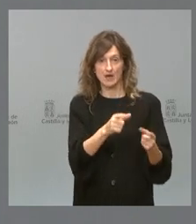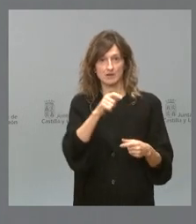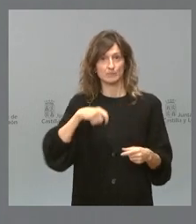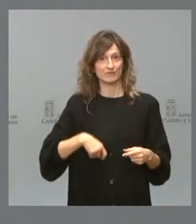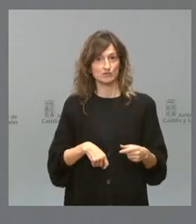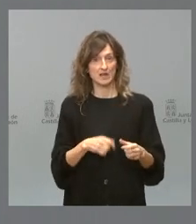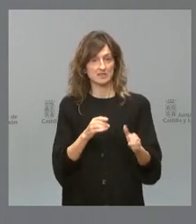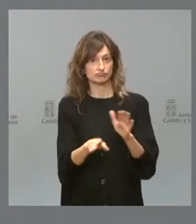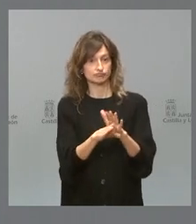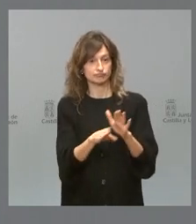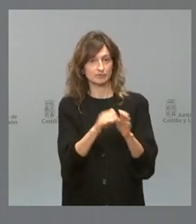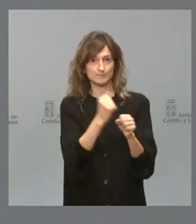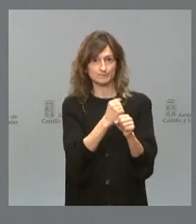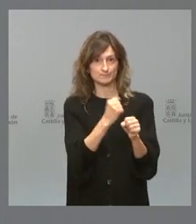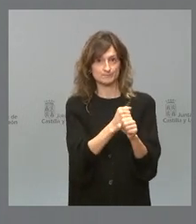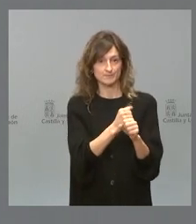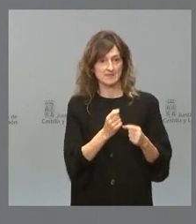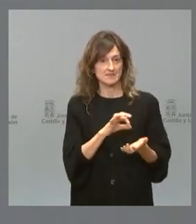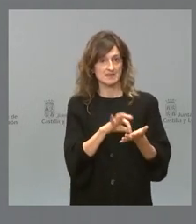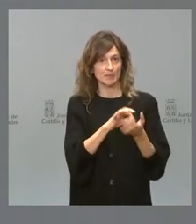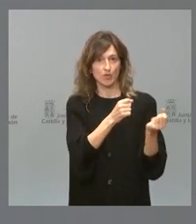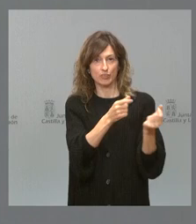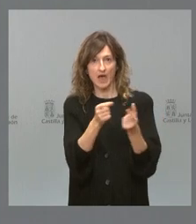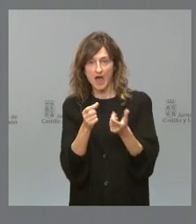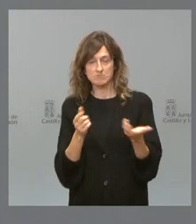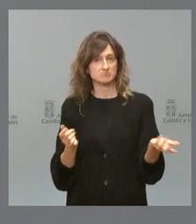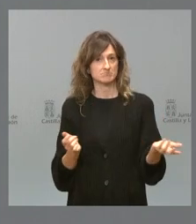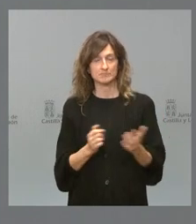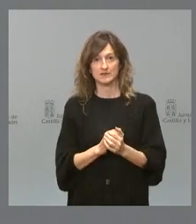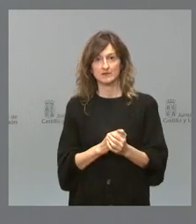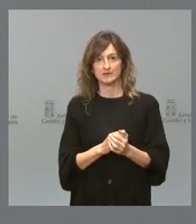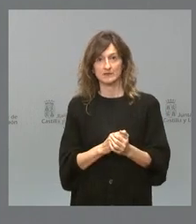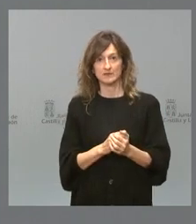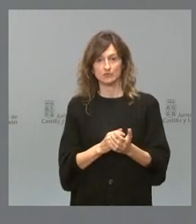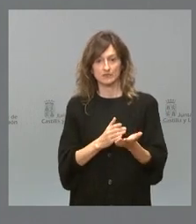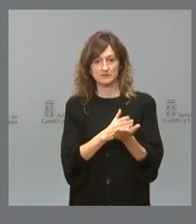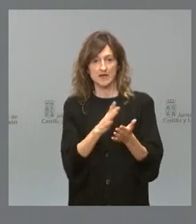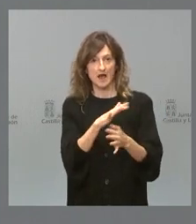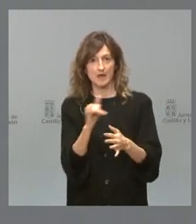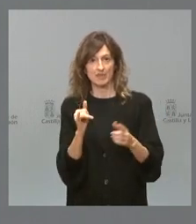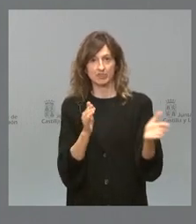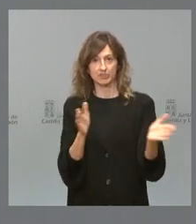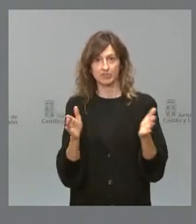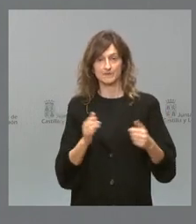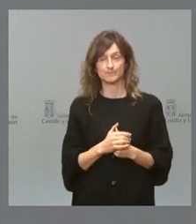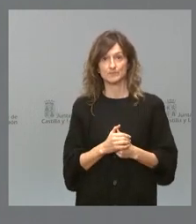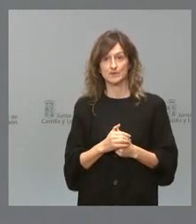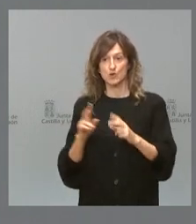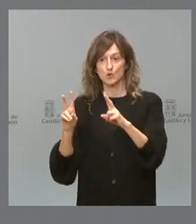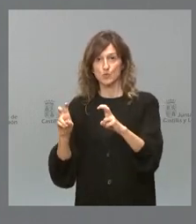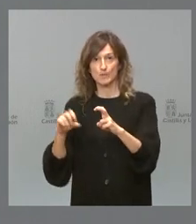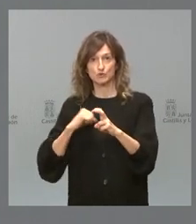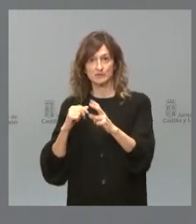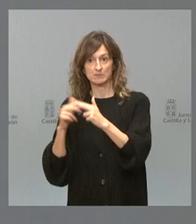seguirá estando allí prestará su servicio y Por tanto se van dos funciones primeramente compatibles la construcción de un nuevo hospital